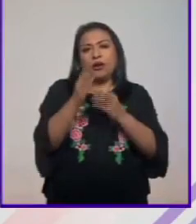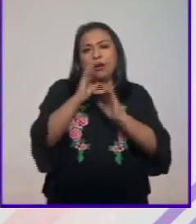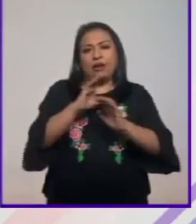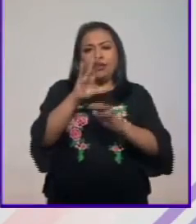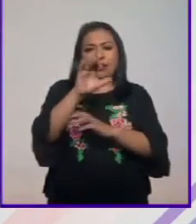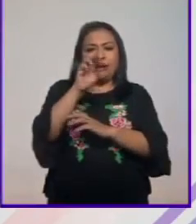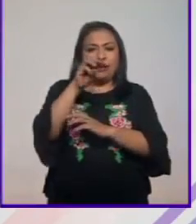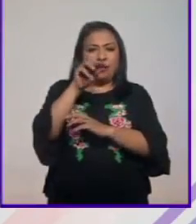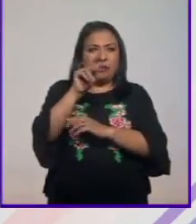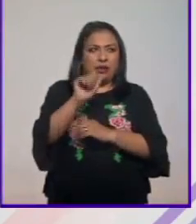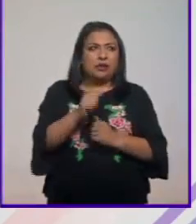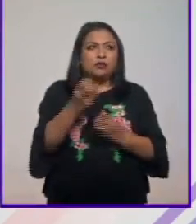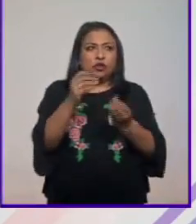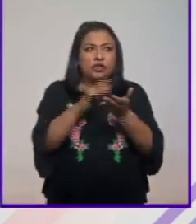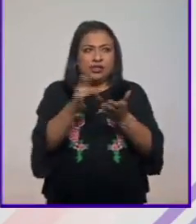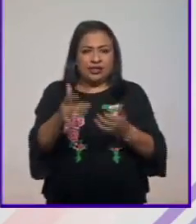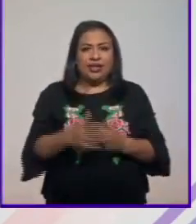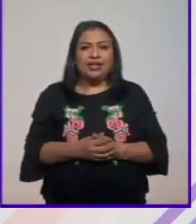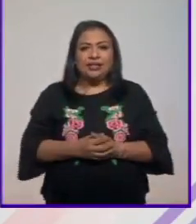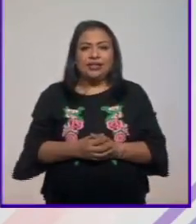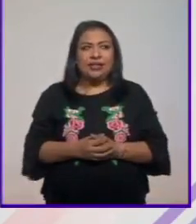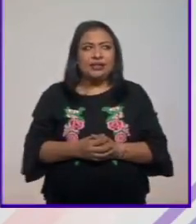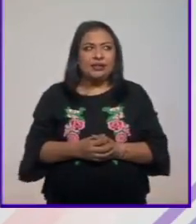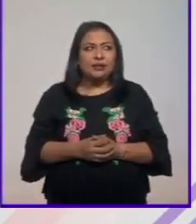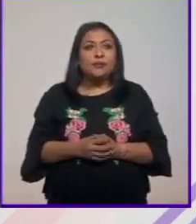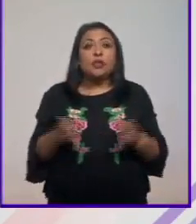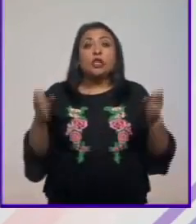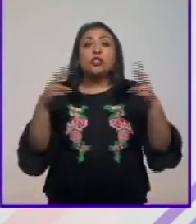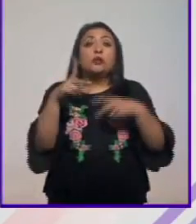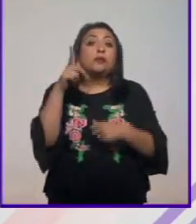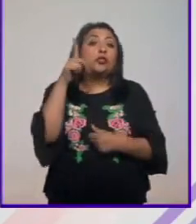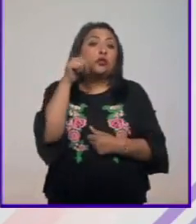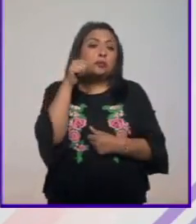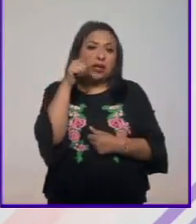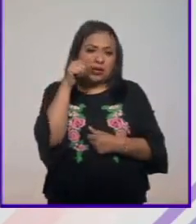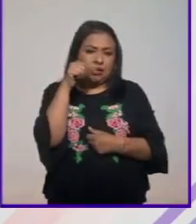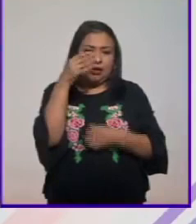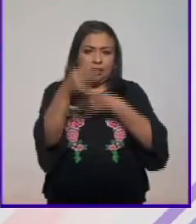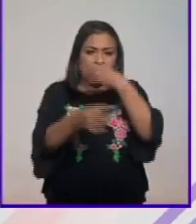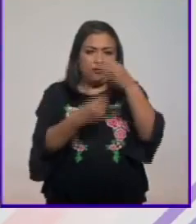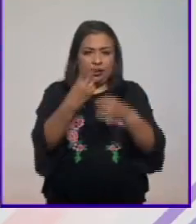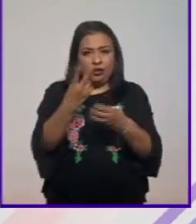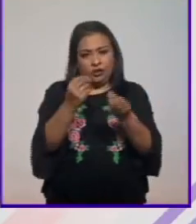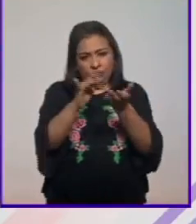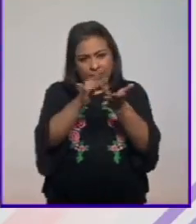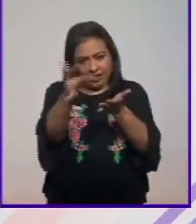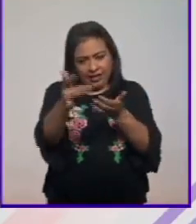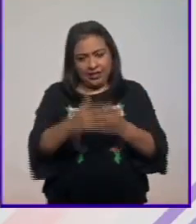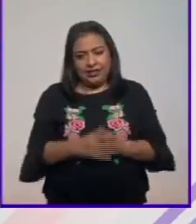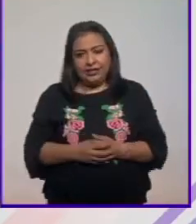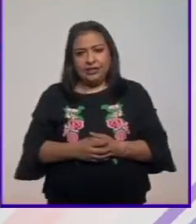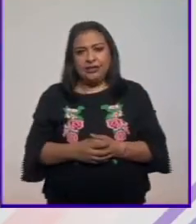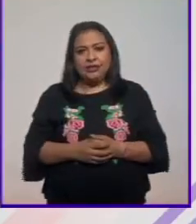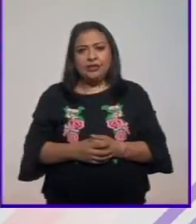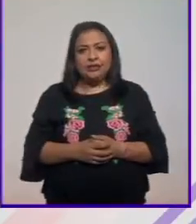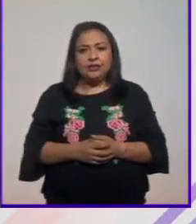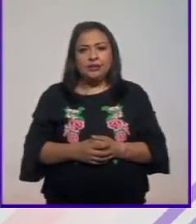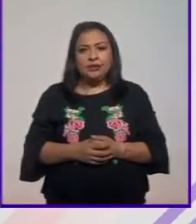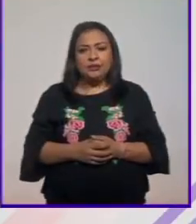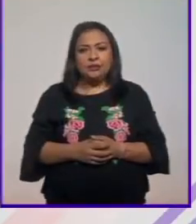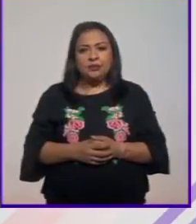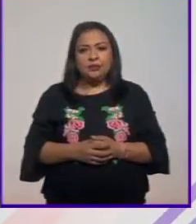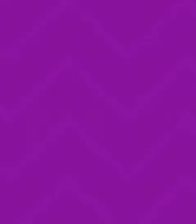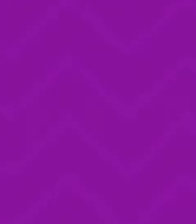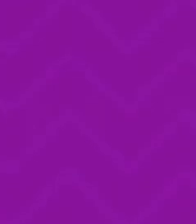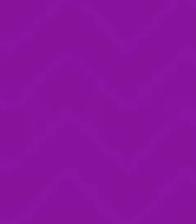París? Muchísimas gracias. Gracias, Carmen, por haber acompañado. Nos vemos el día de mañana en Noticias 22. Muchas gracias. Gracias. Muchísimas gracias. Disfrútenlo. Hasta